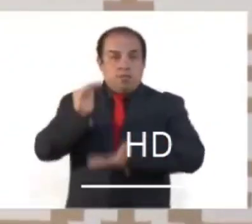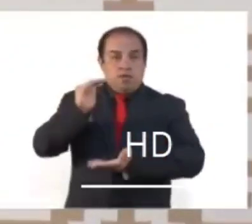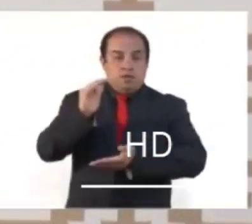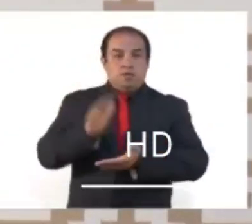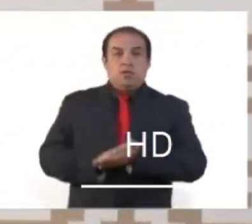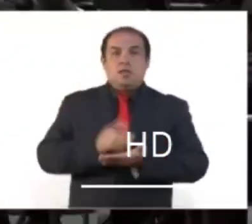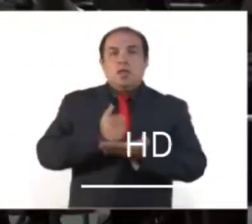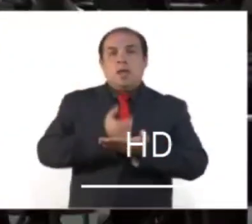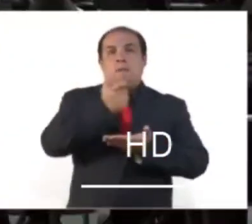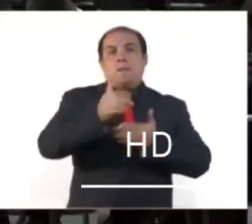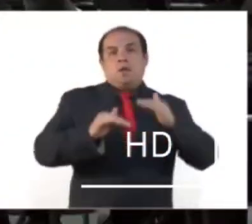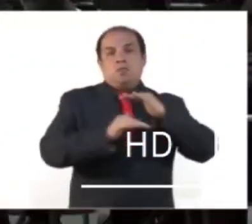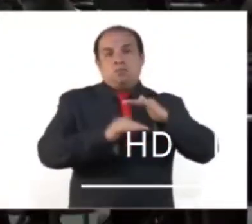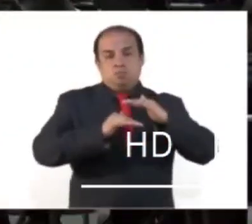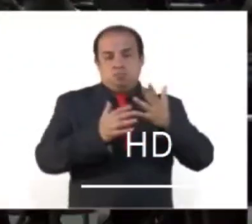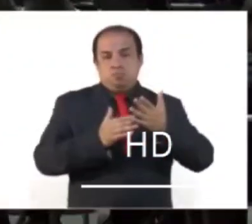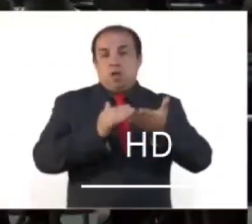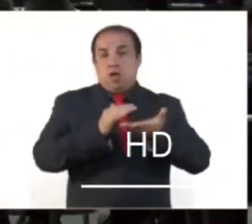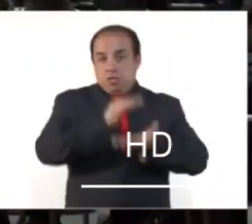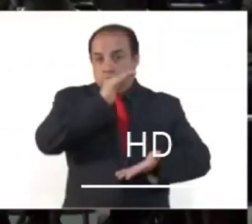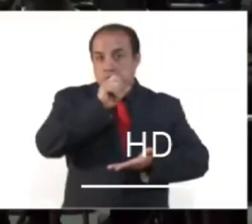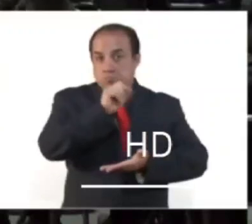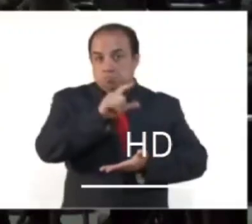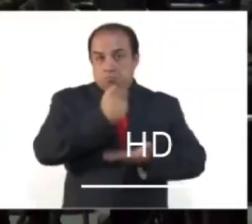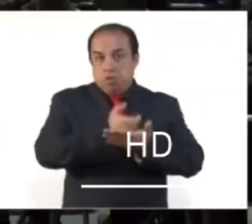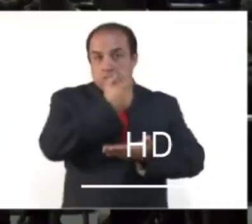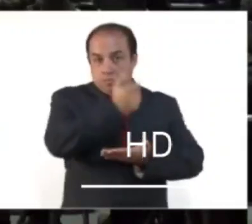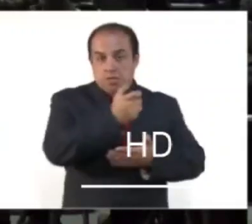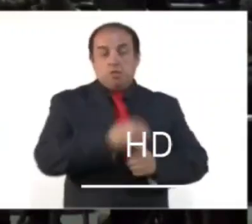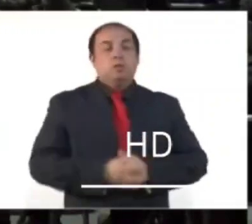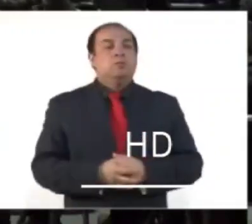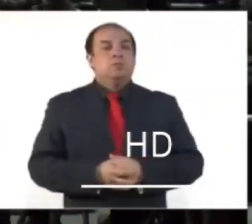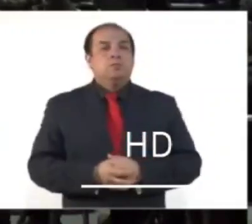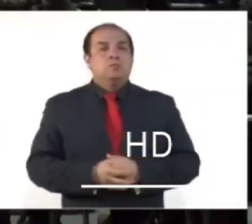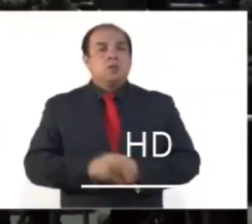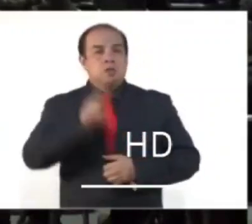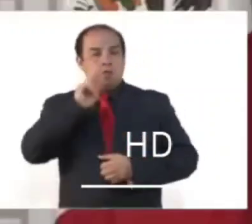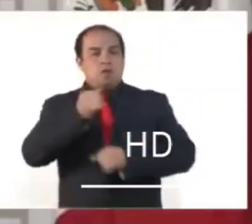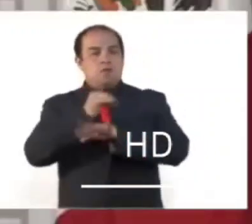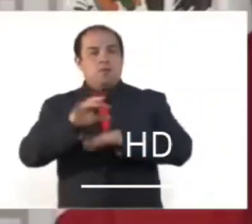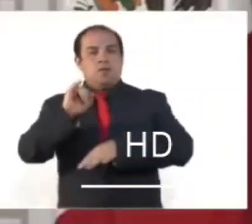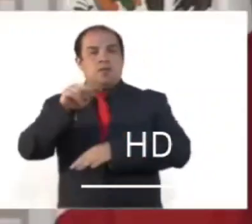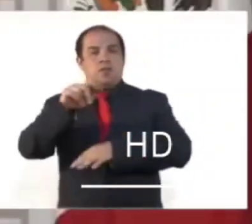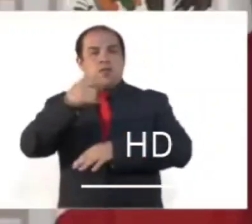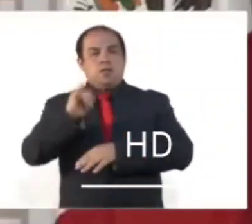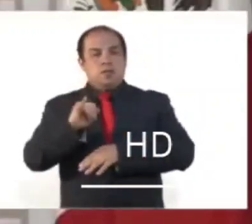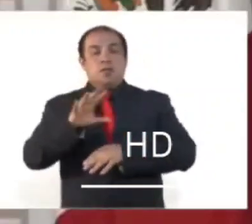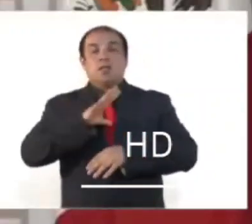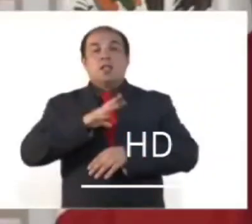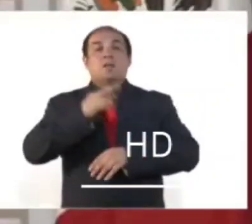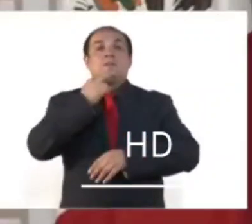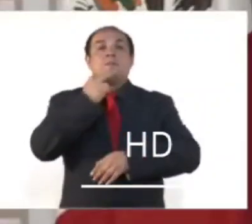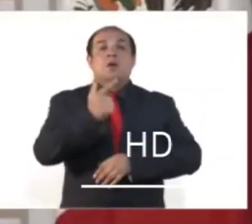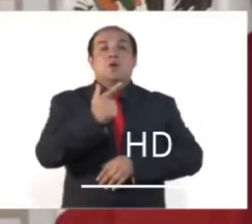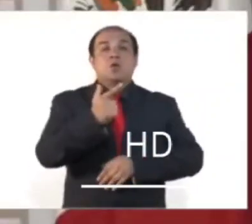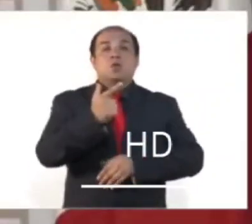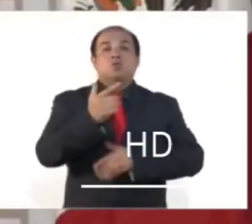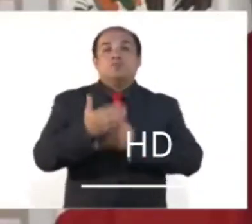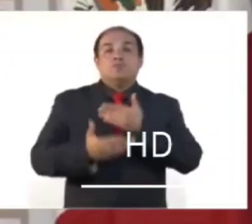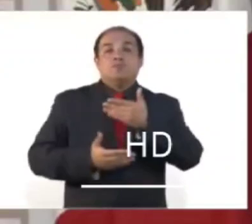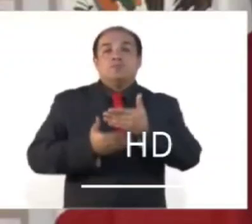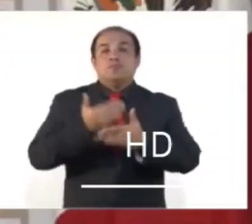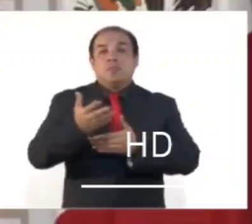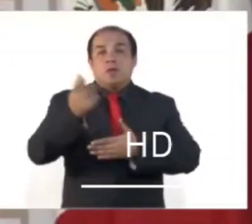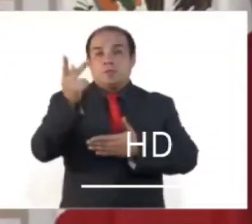El salario mínimo creció y, como vimos con los datos del INEGI, estamos en el mejor